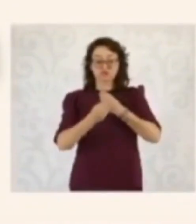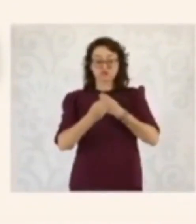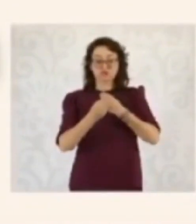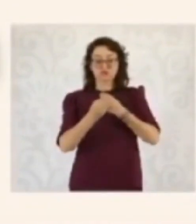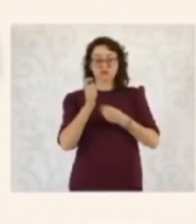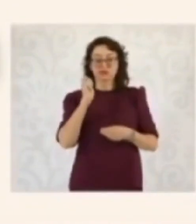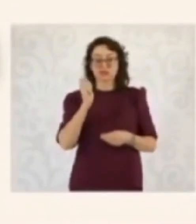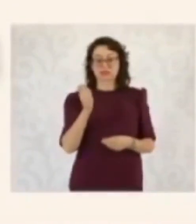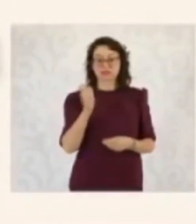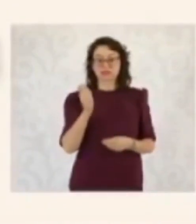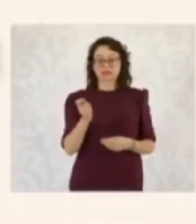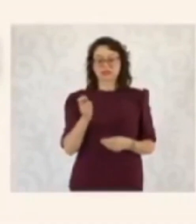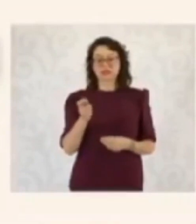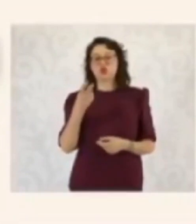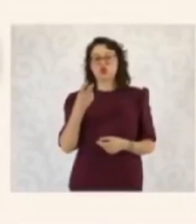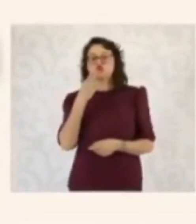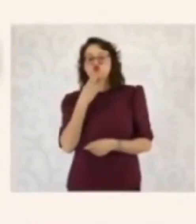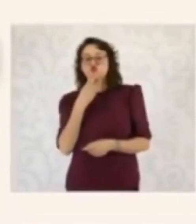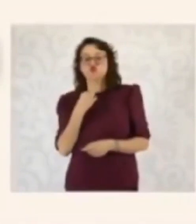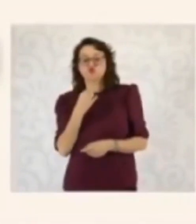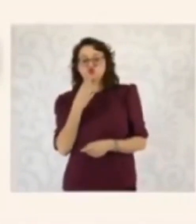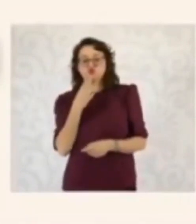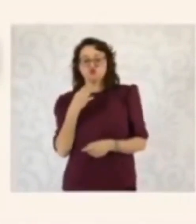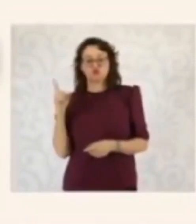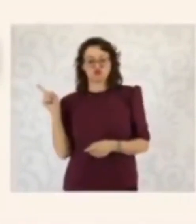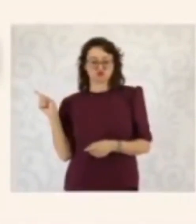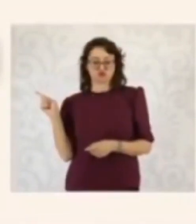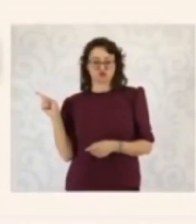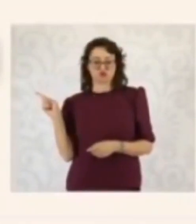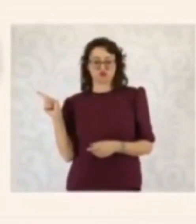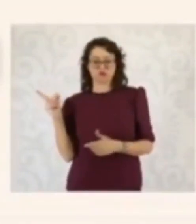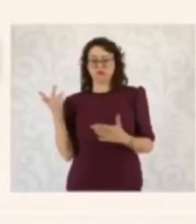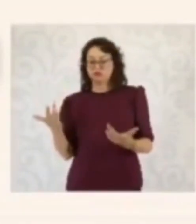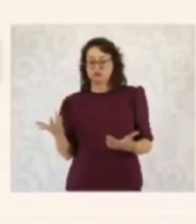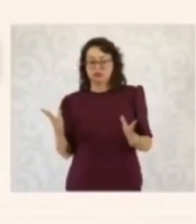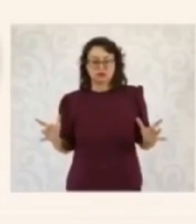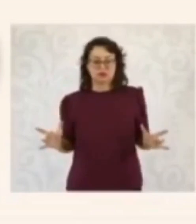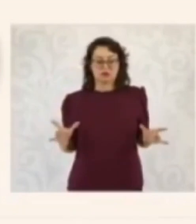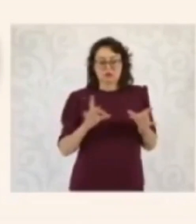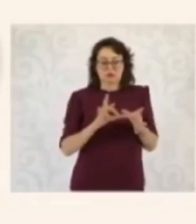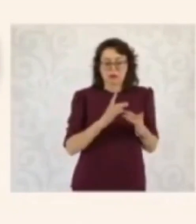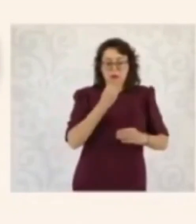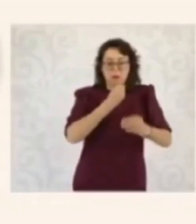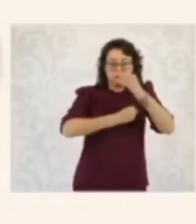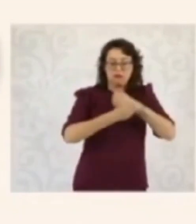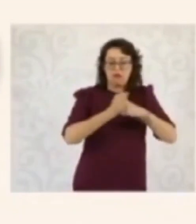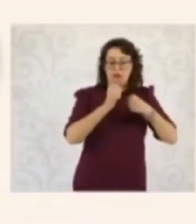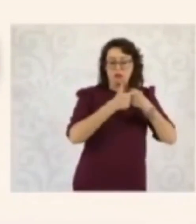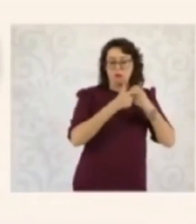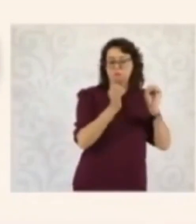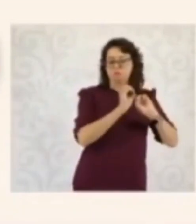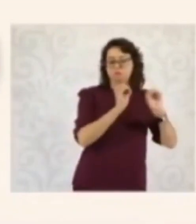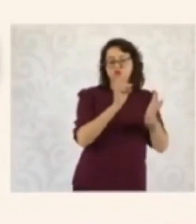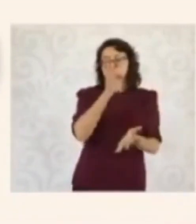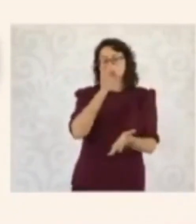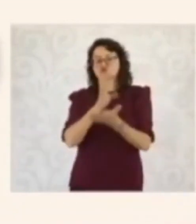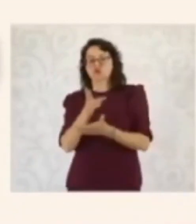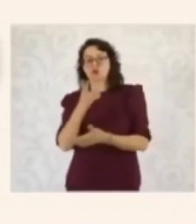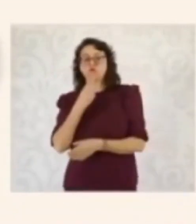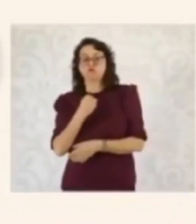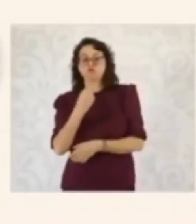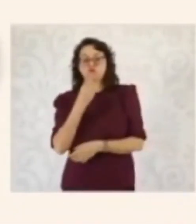es decir, cuando no está asociado a otros productos nutritivos, entonces a eso le